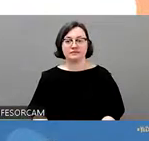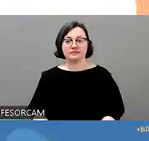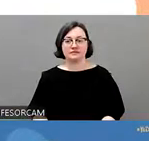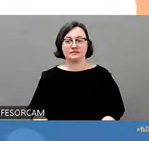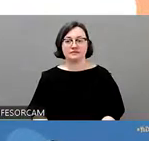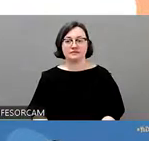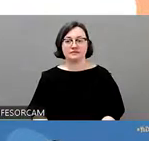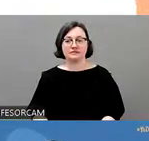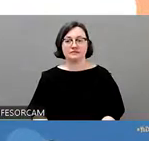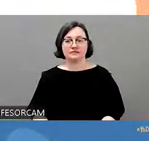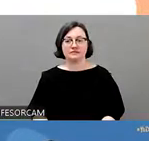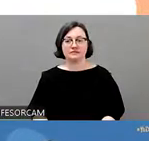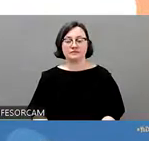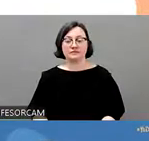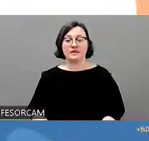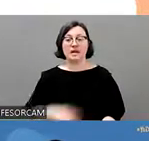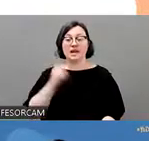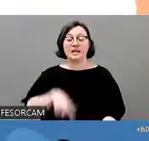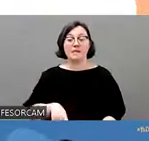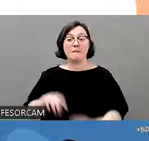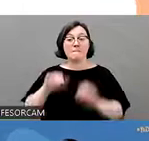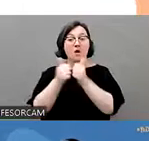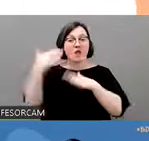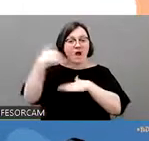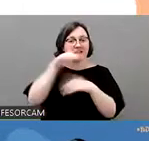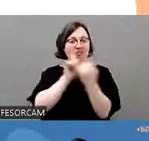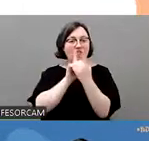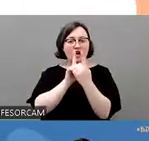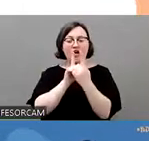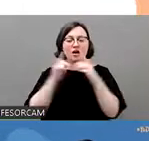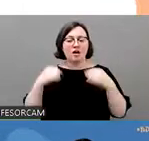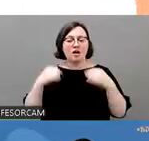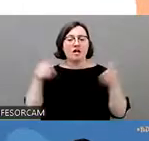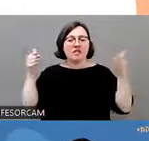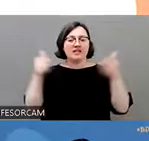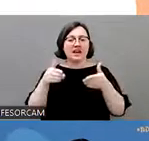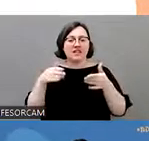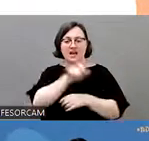centrada. Y luego desarrollar un modelo de atención centrada.